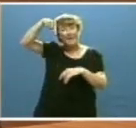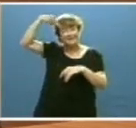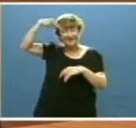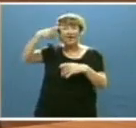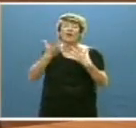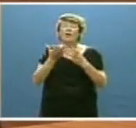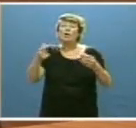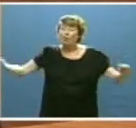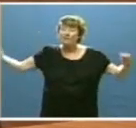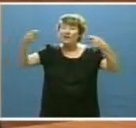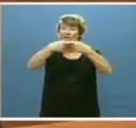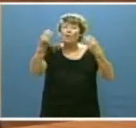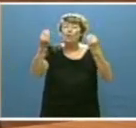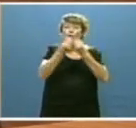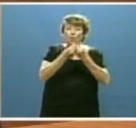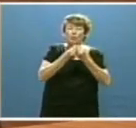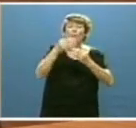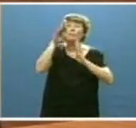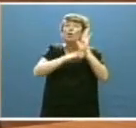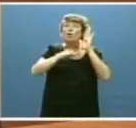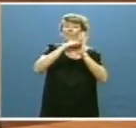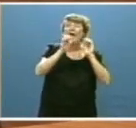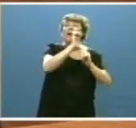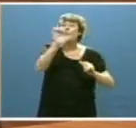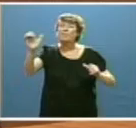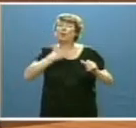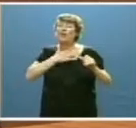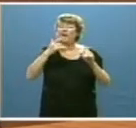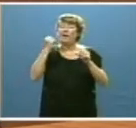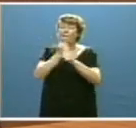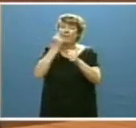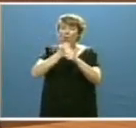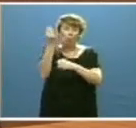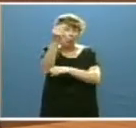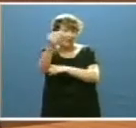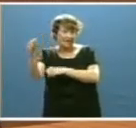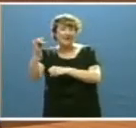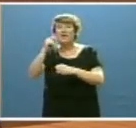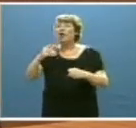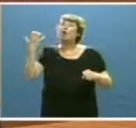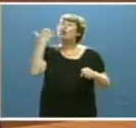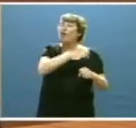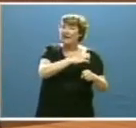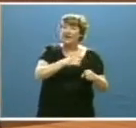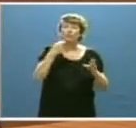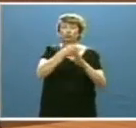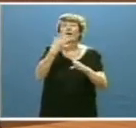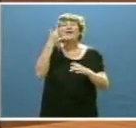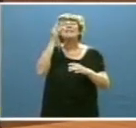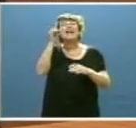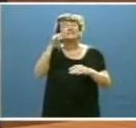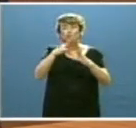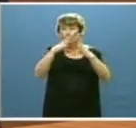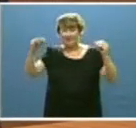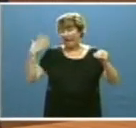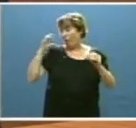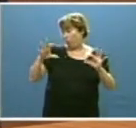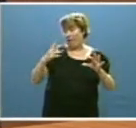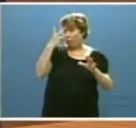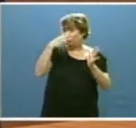con el programa europeo de empleo juvenil y congelaremos las tasas universitarias como ya hemos hecho en 2015